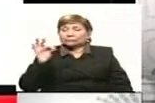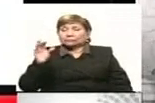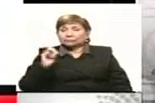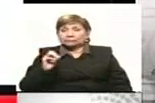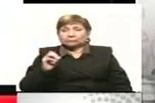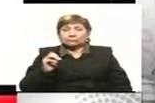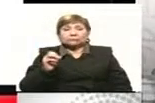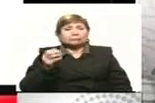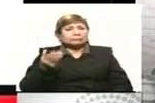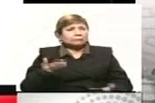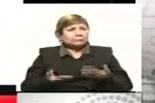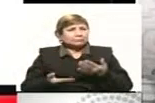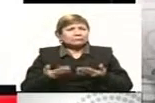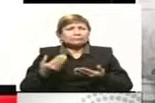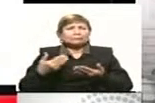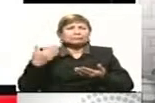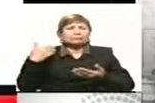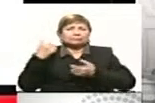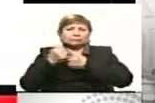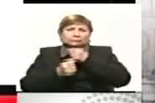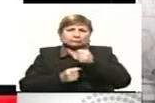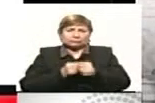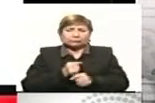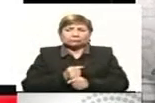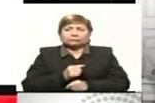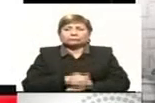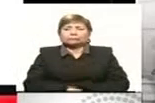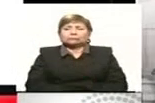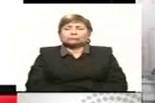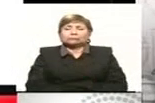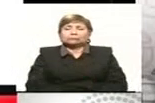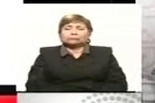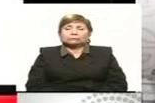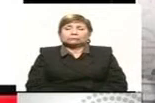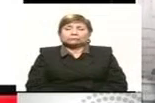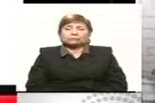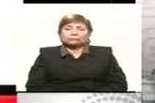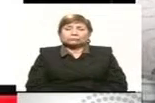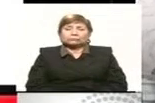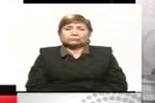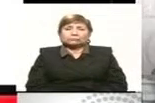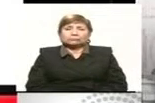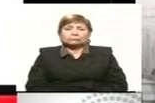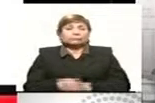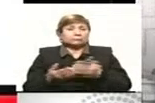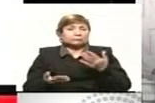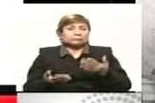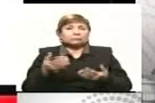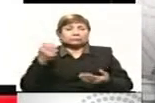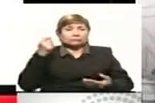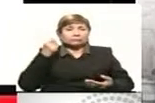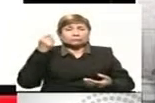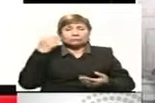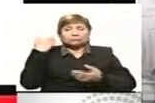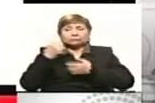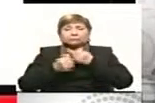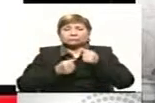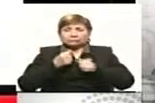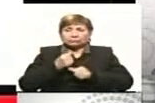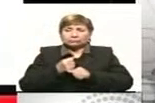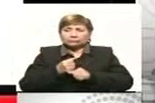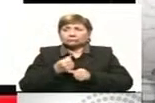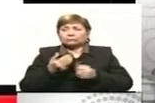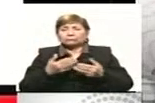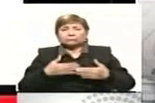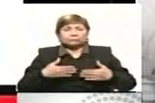sistemas pensionarios que vienen desde hace muchos años, ¿no? Aquí están los que se pueden haber jubilado el año pasado y están también los que pueden